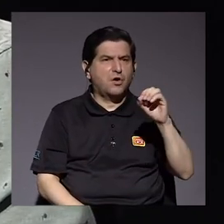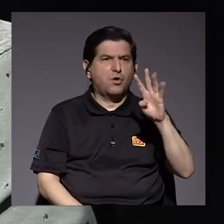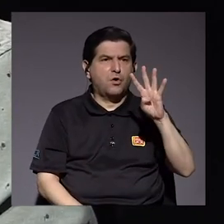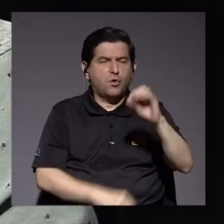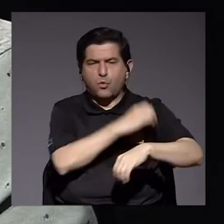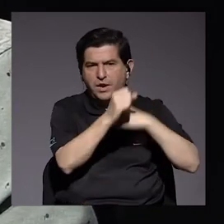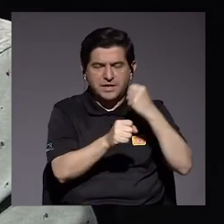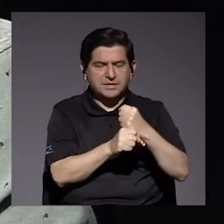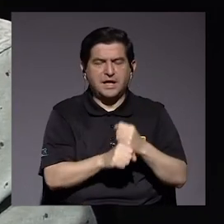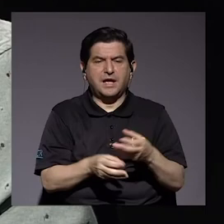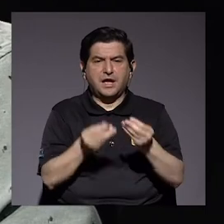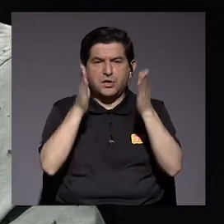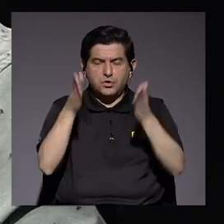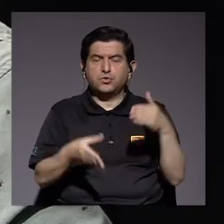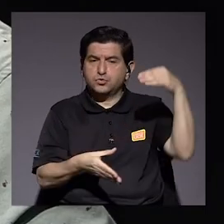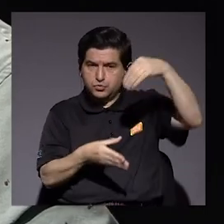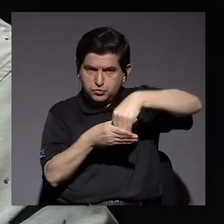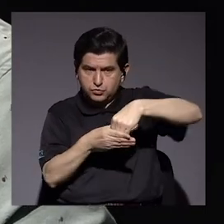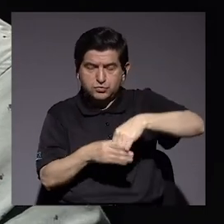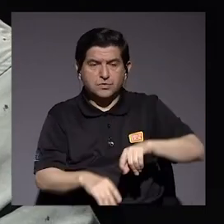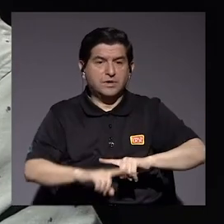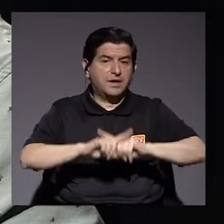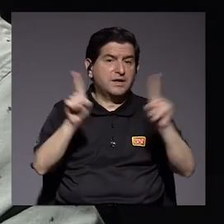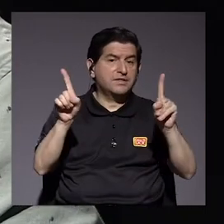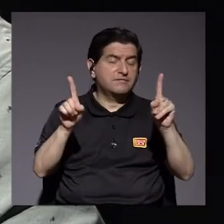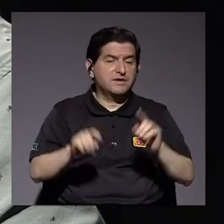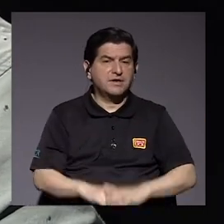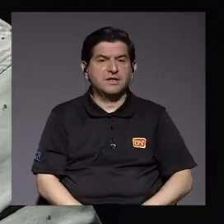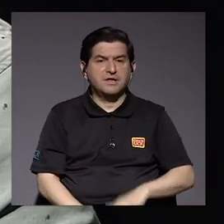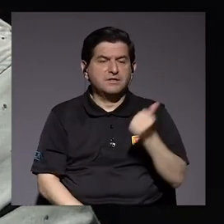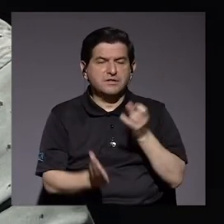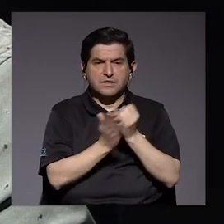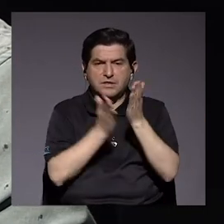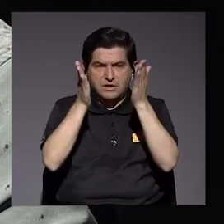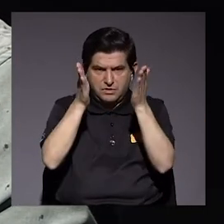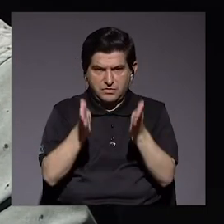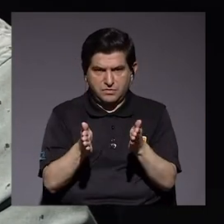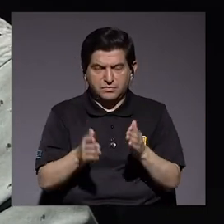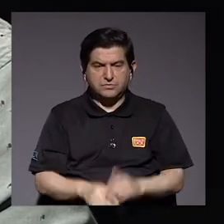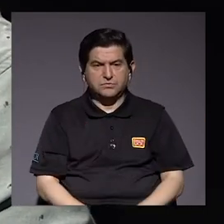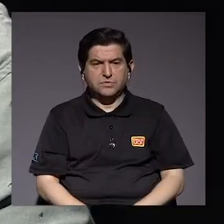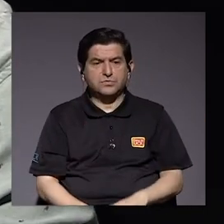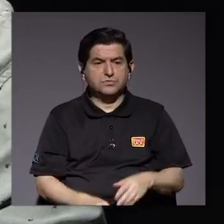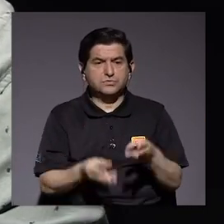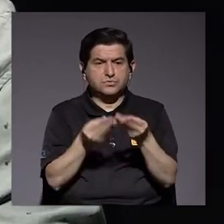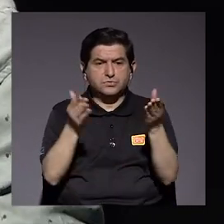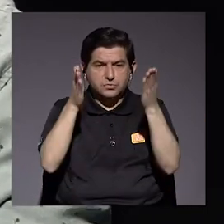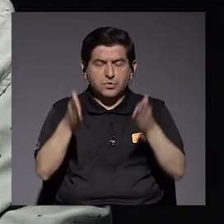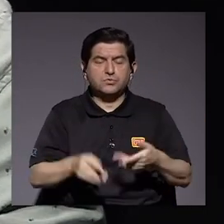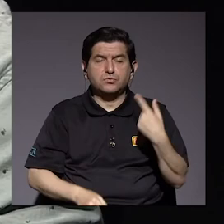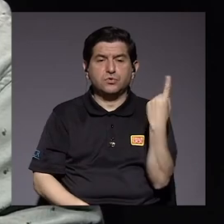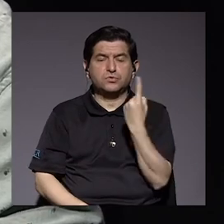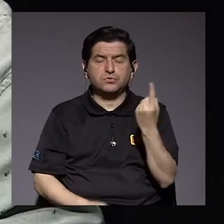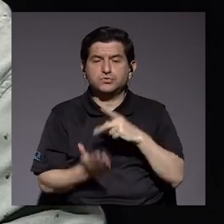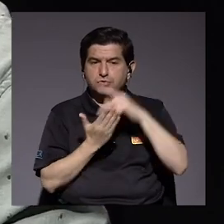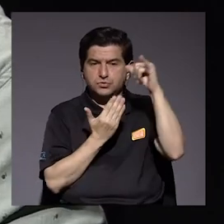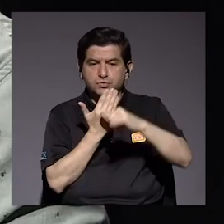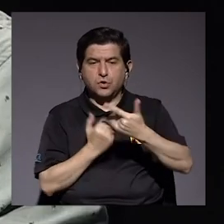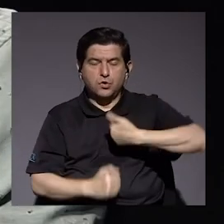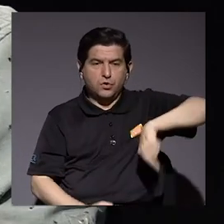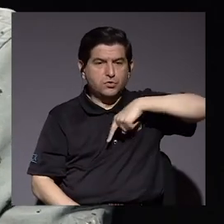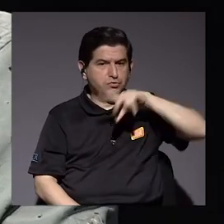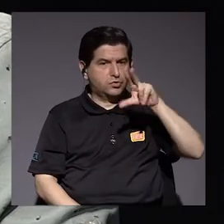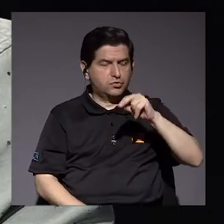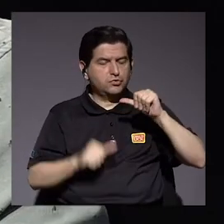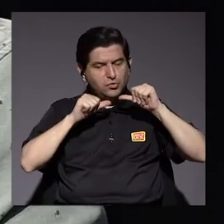productores. Uh-huh. Y a diferencia de otras investigaciones que están con el productor mientras dura el proyecto,